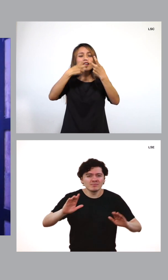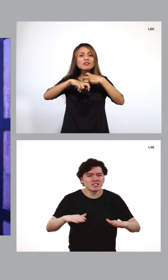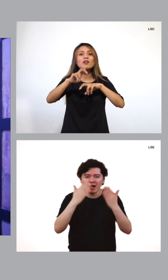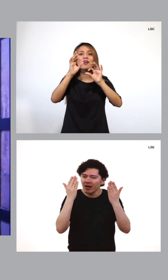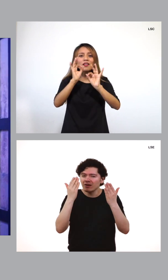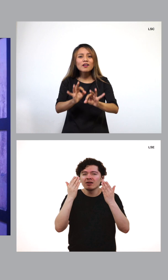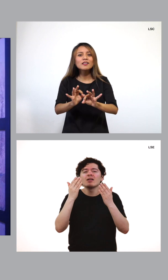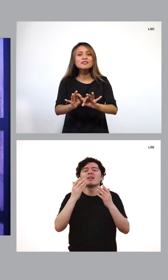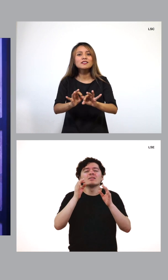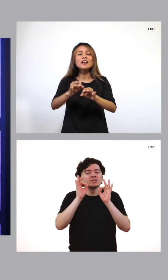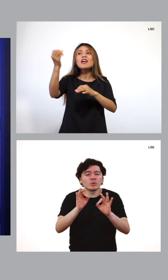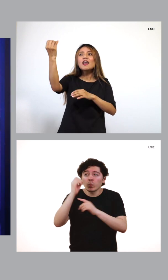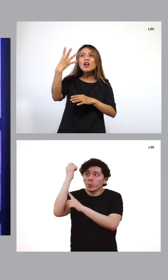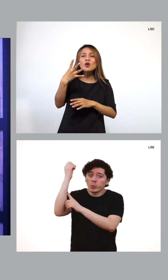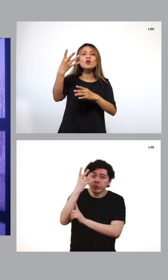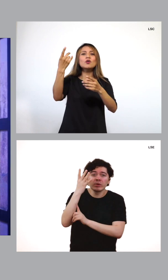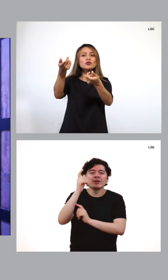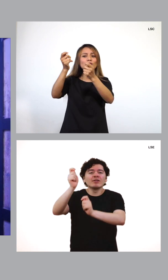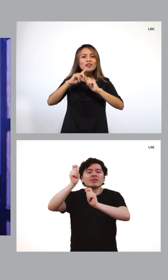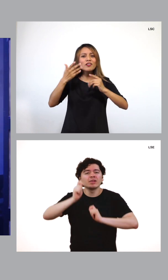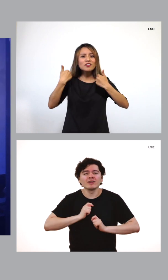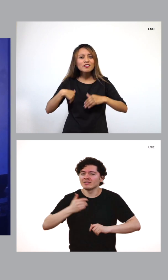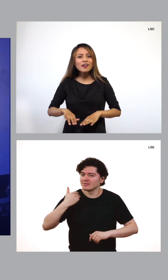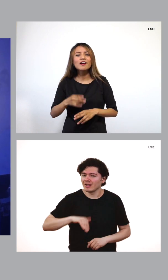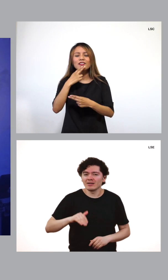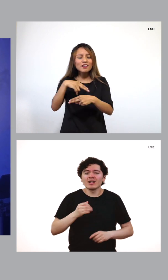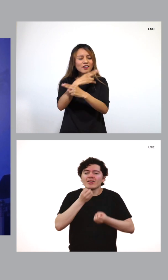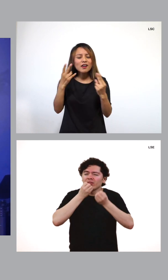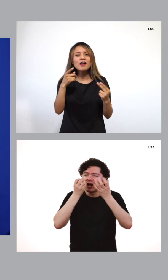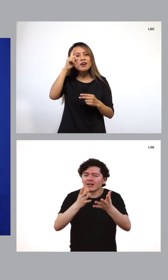Vamos. Es Semana Santa. Vamos.